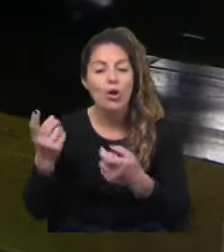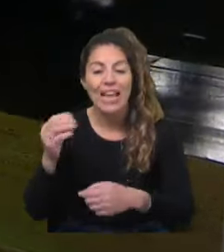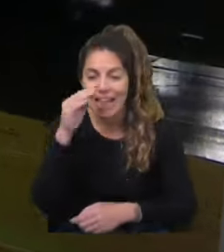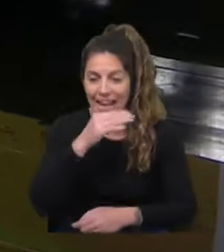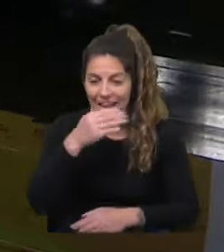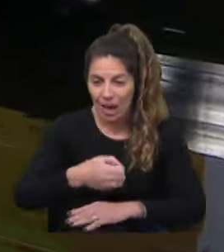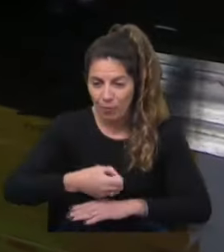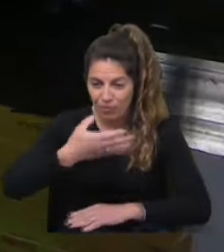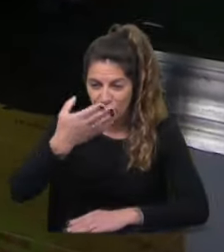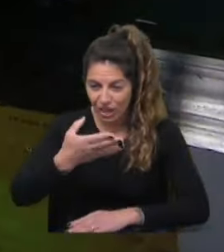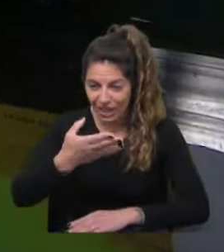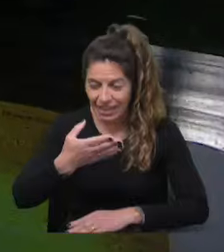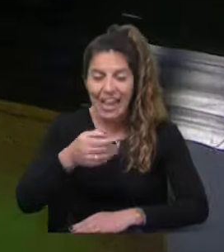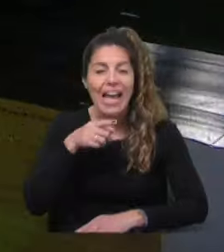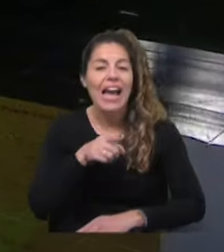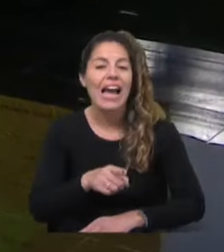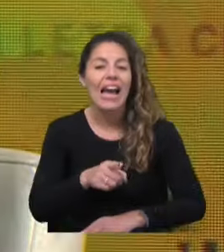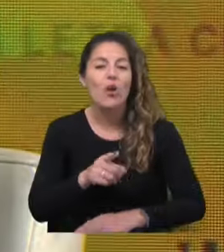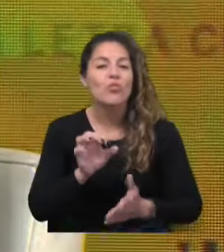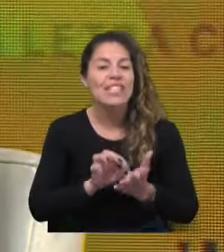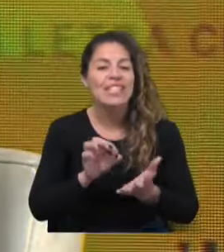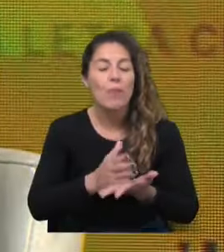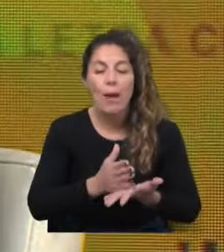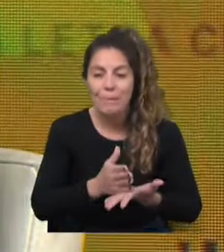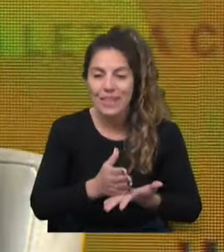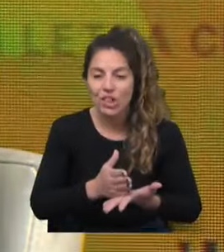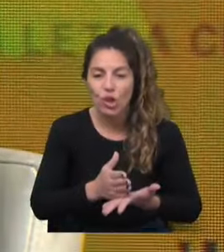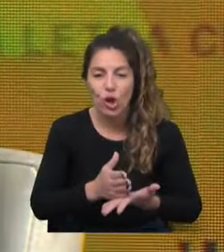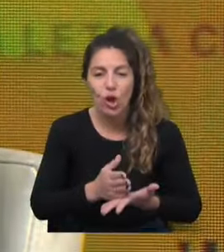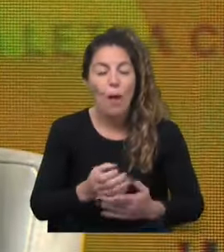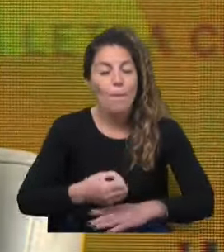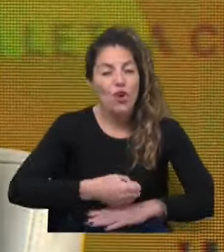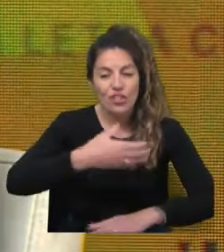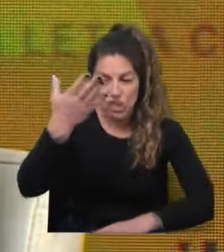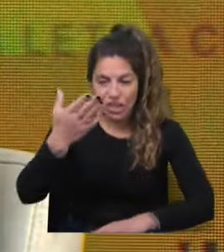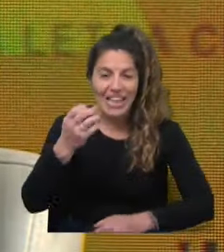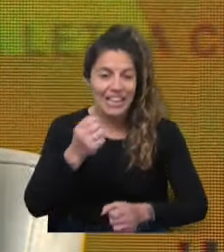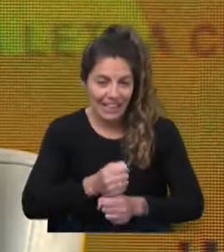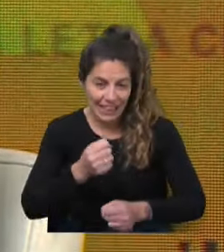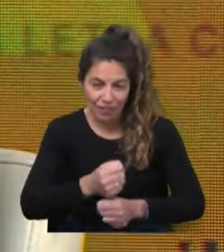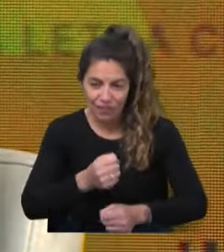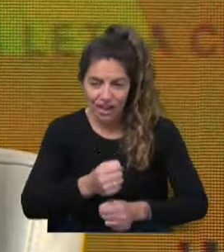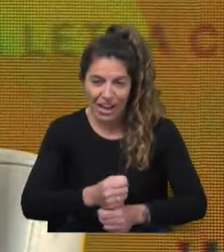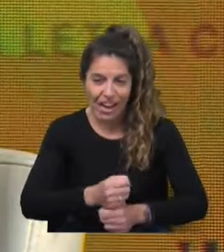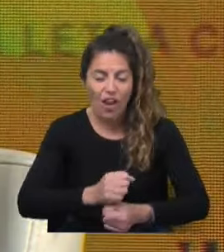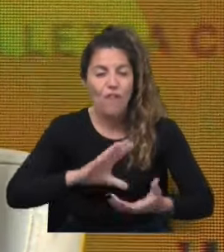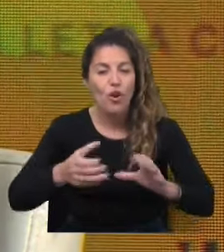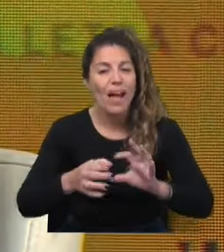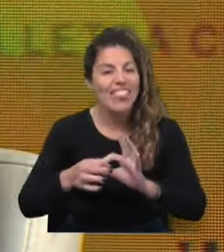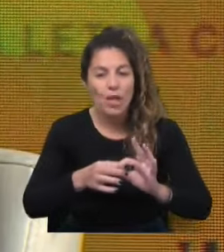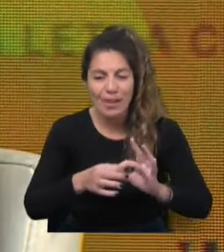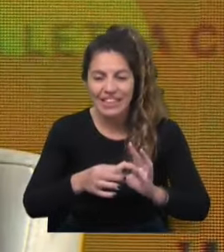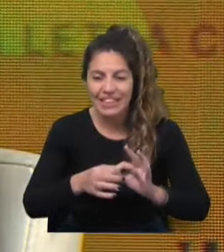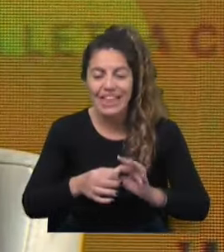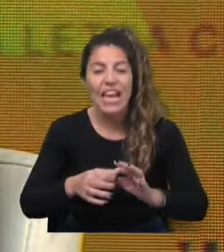Profesional. Y hay un sistema mixto que viene a ser de profesionales que trabajan en forma dependiente y en